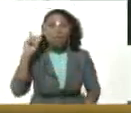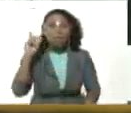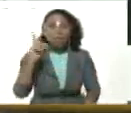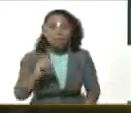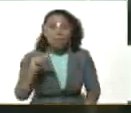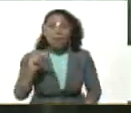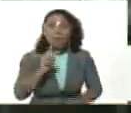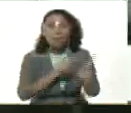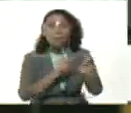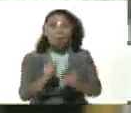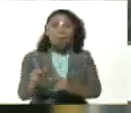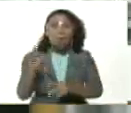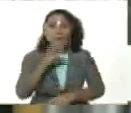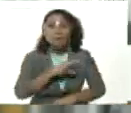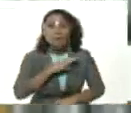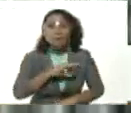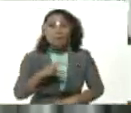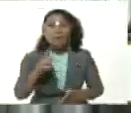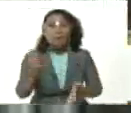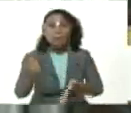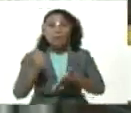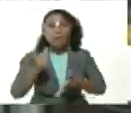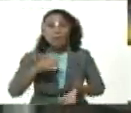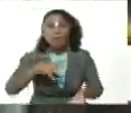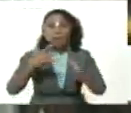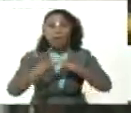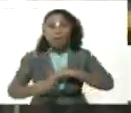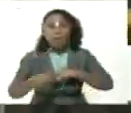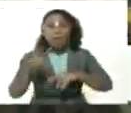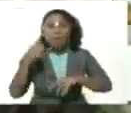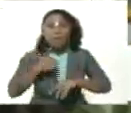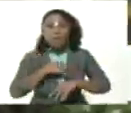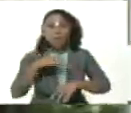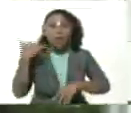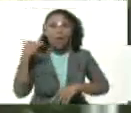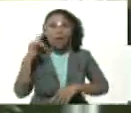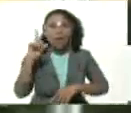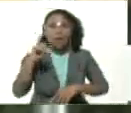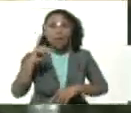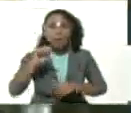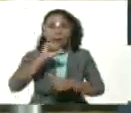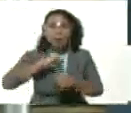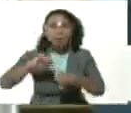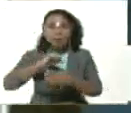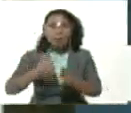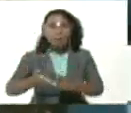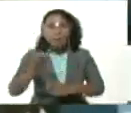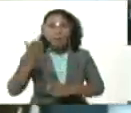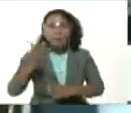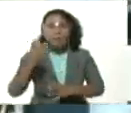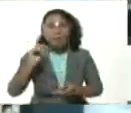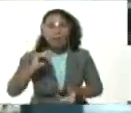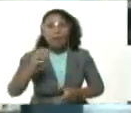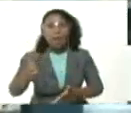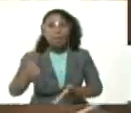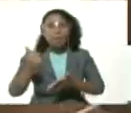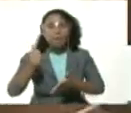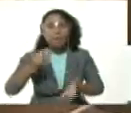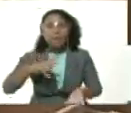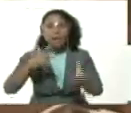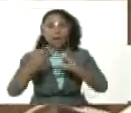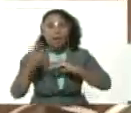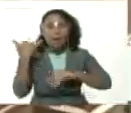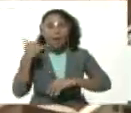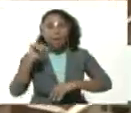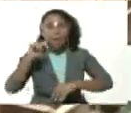los programas sociales como las bolsas CLAC. Nosotros tenemos este aceite muy importante para la bolsa CLAC que manifiesta un